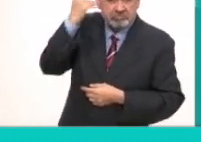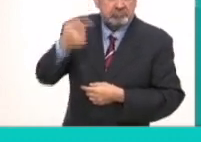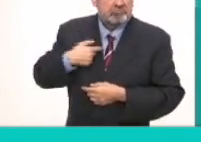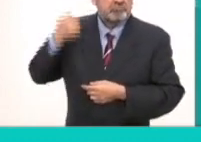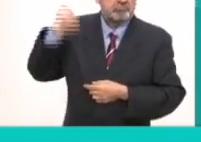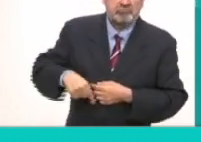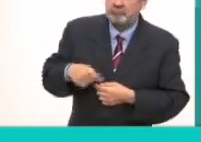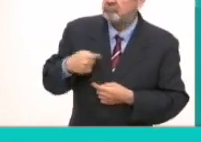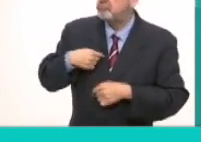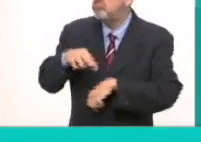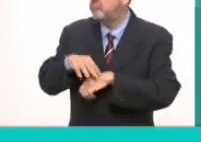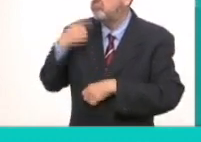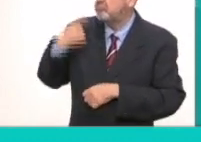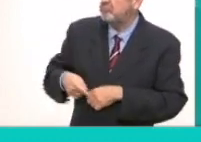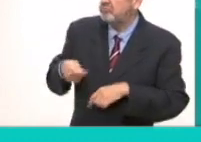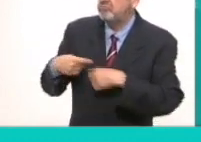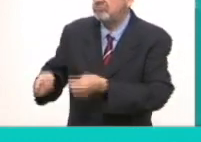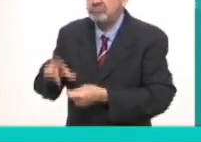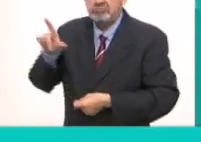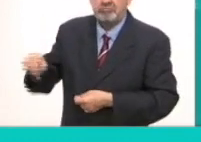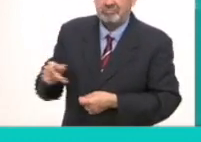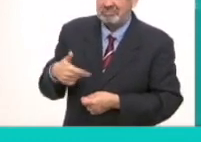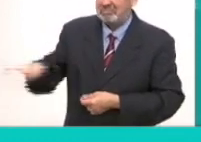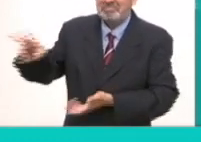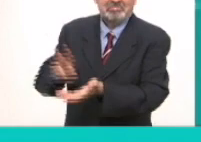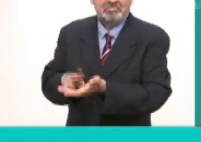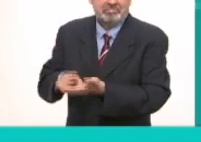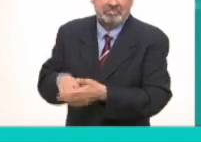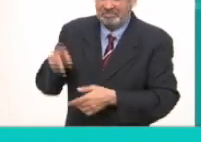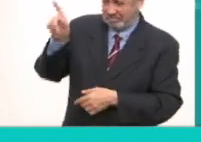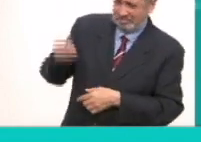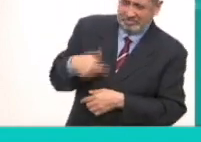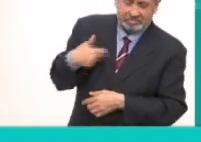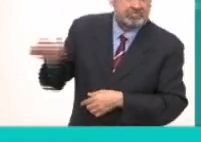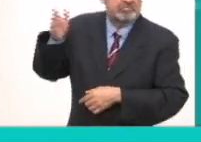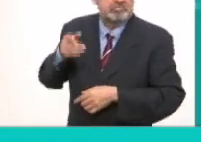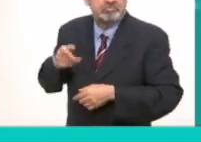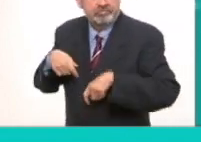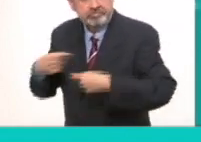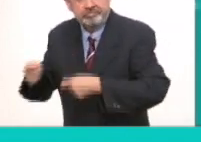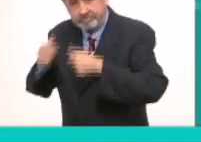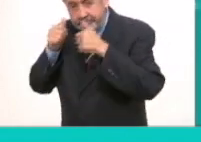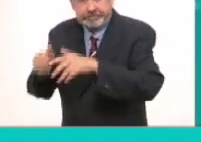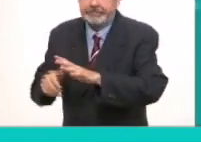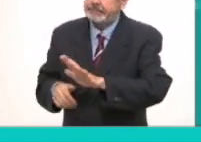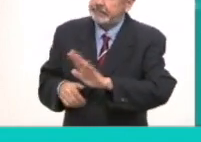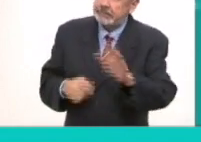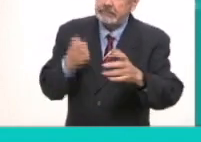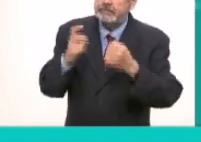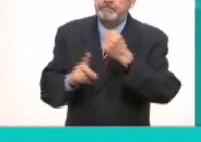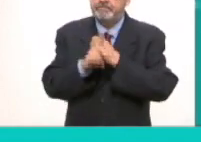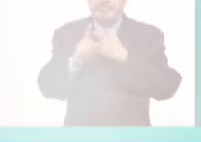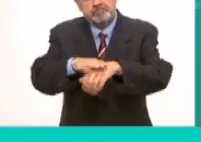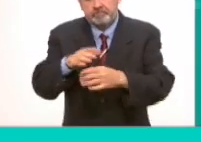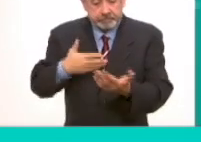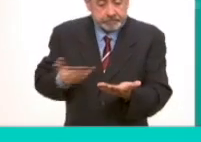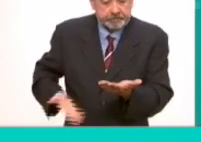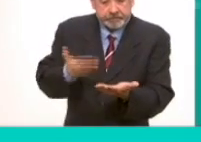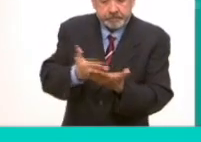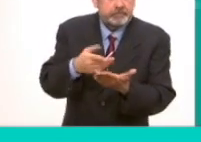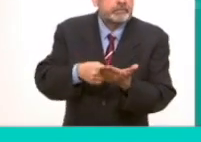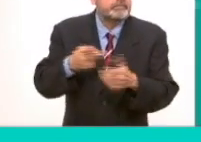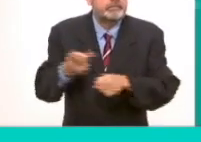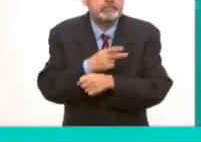despectivo o despersonalizado lo cual puede reproducir prejuicios también patriarcales una